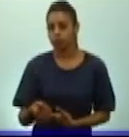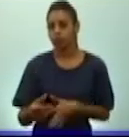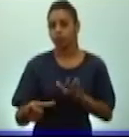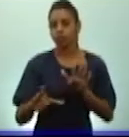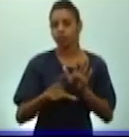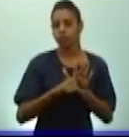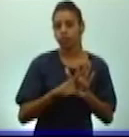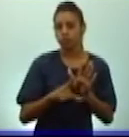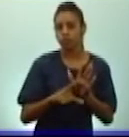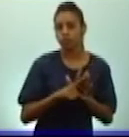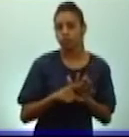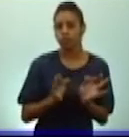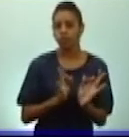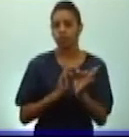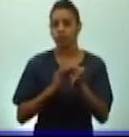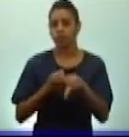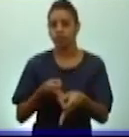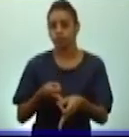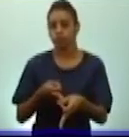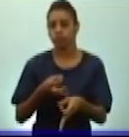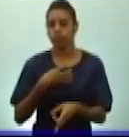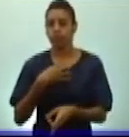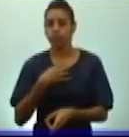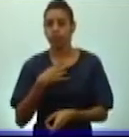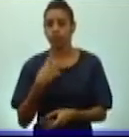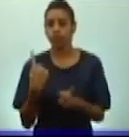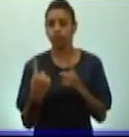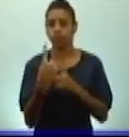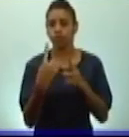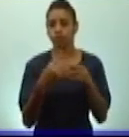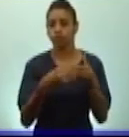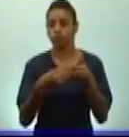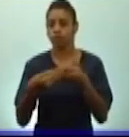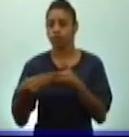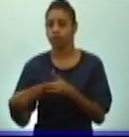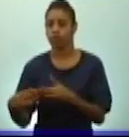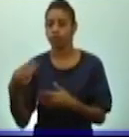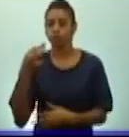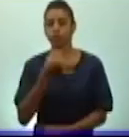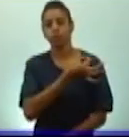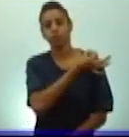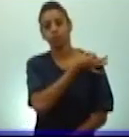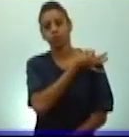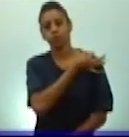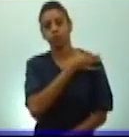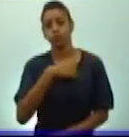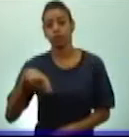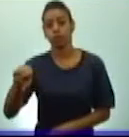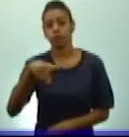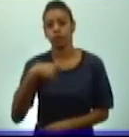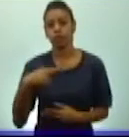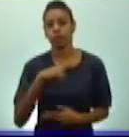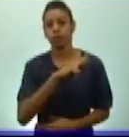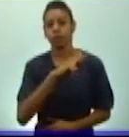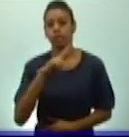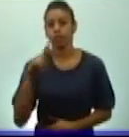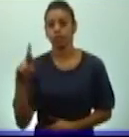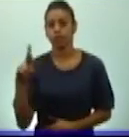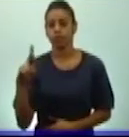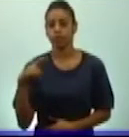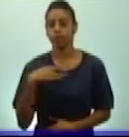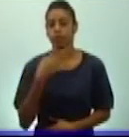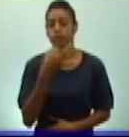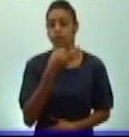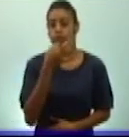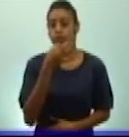lealtad, el compromiso que tenían los líderes revolucionarios con la obra de la revolución. Cito